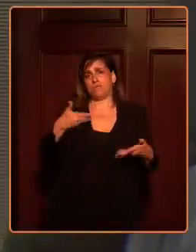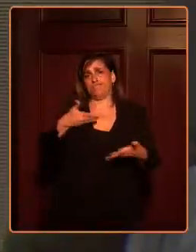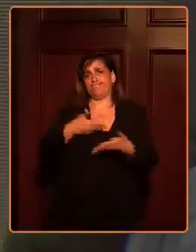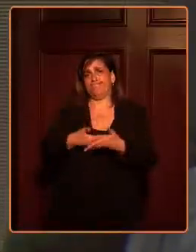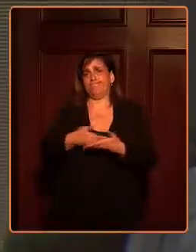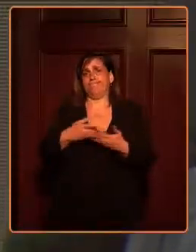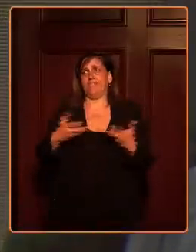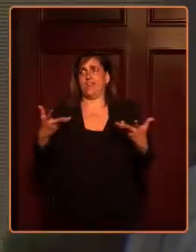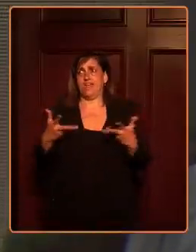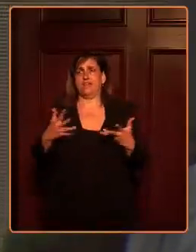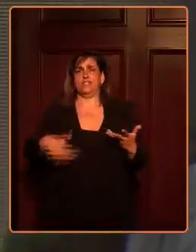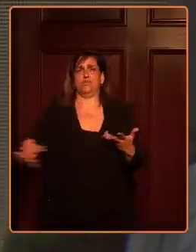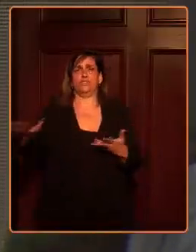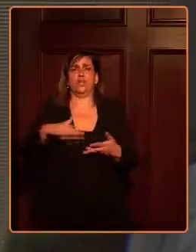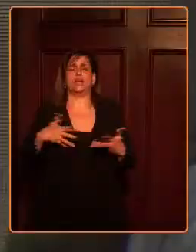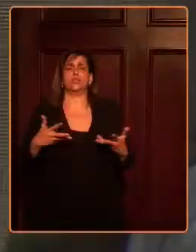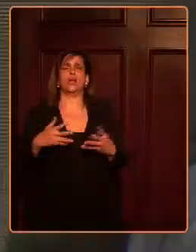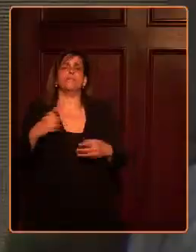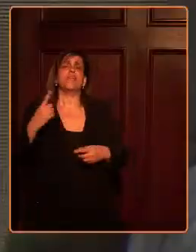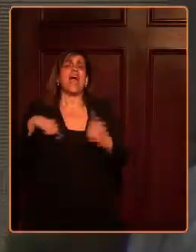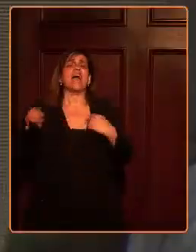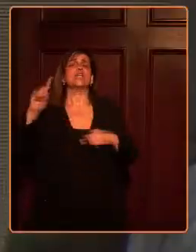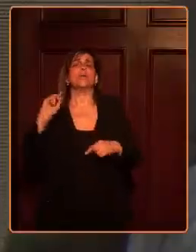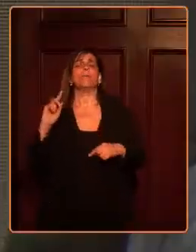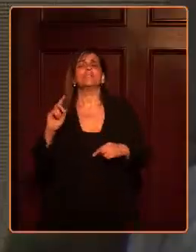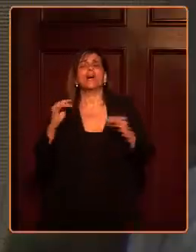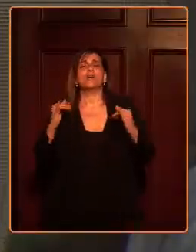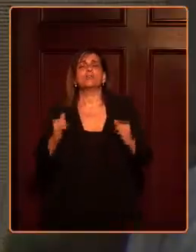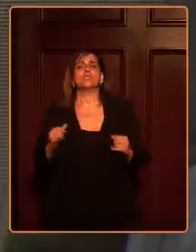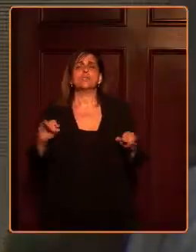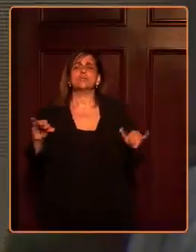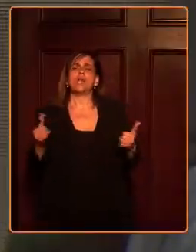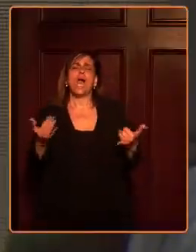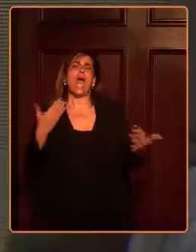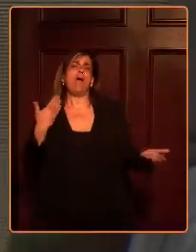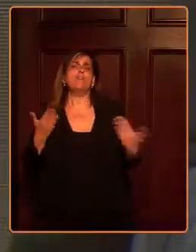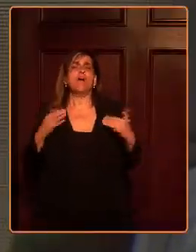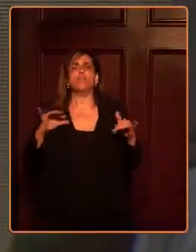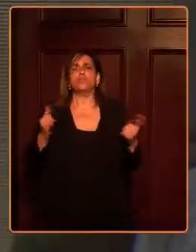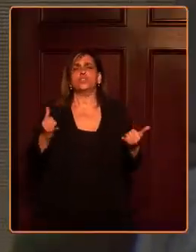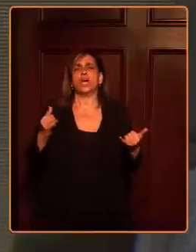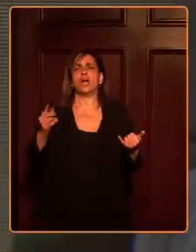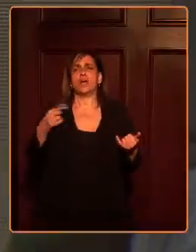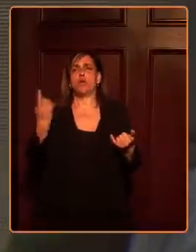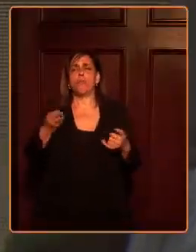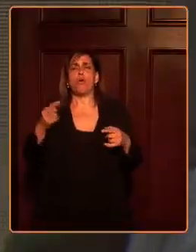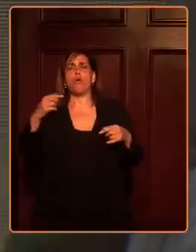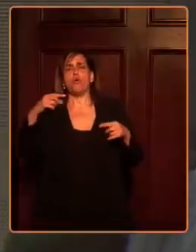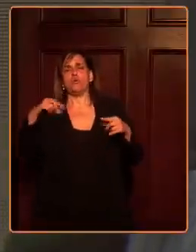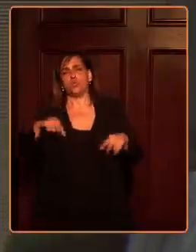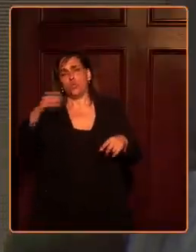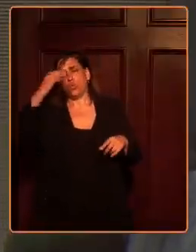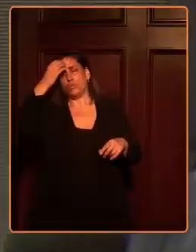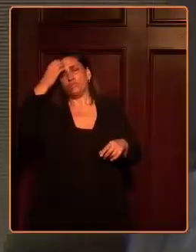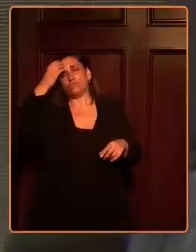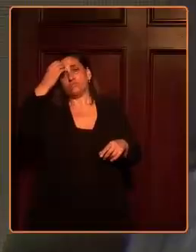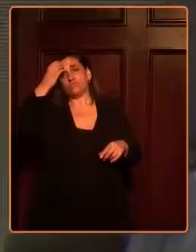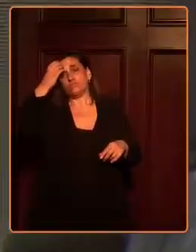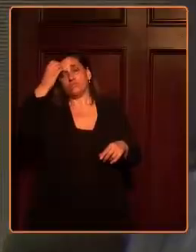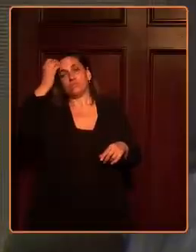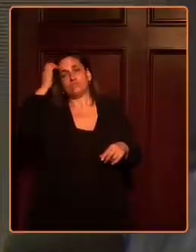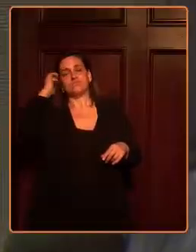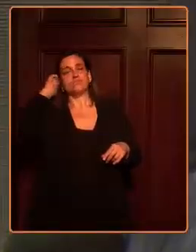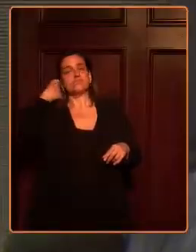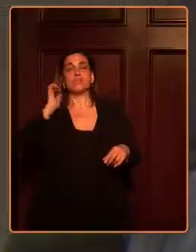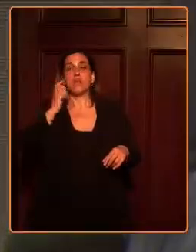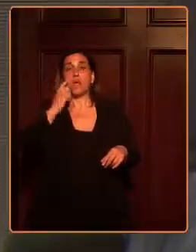conversación actual. Y el año pasado, justamente en este evento, conversábamos sobre los marcos de competencias, ¿no? Y ahí creo que es